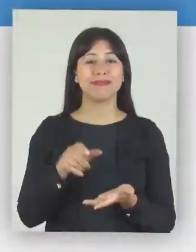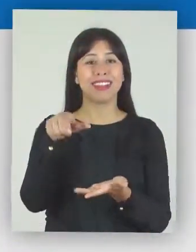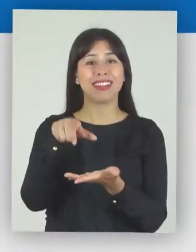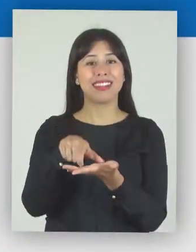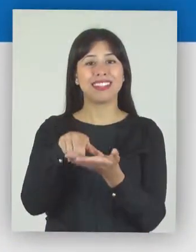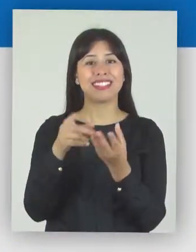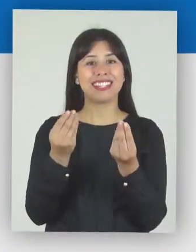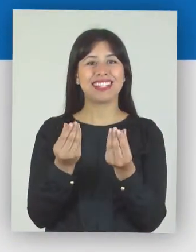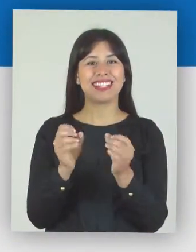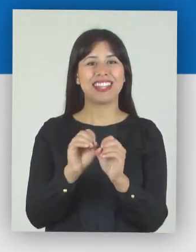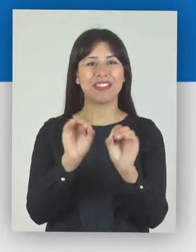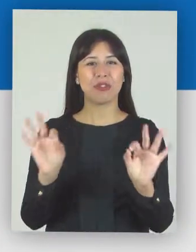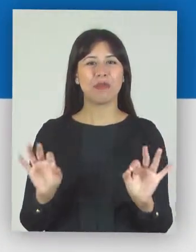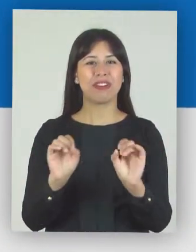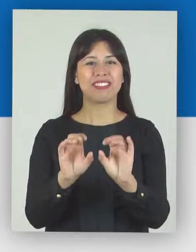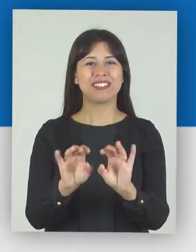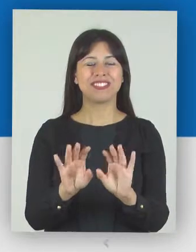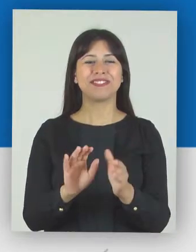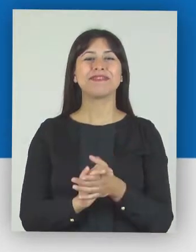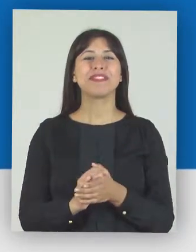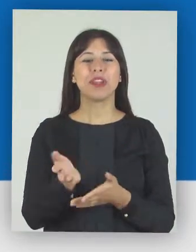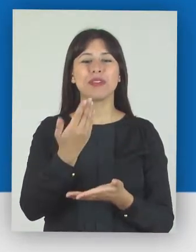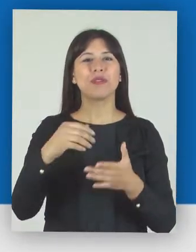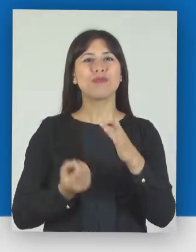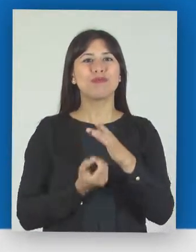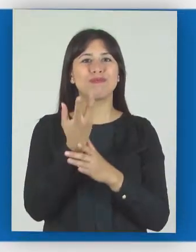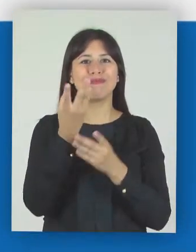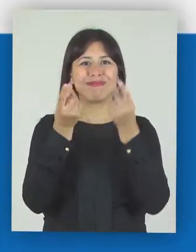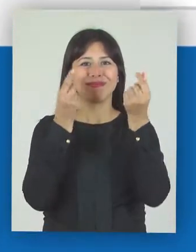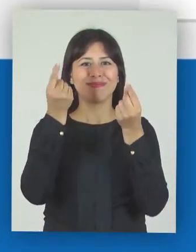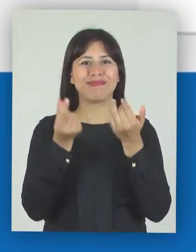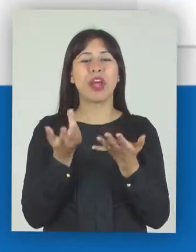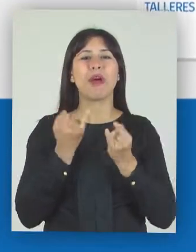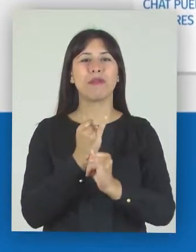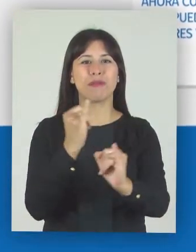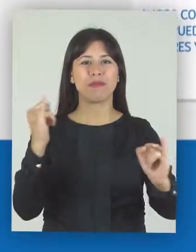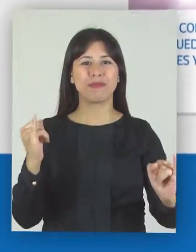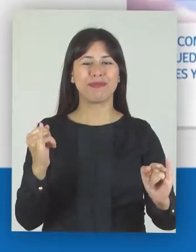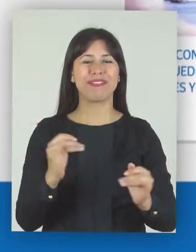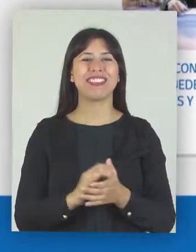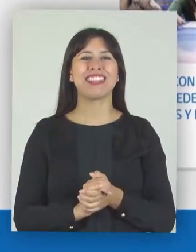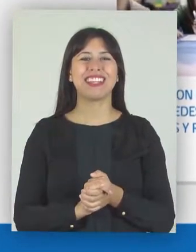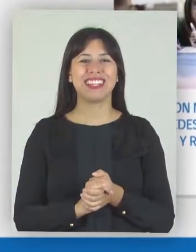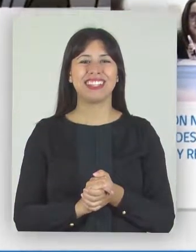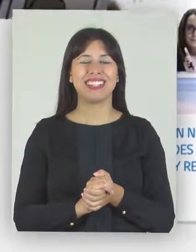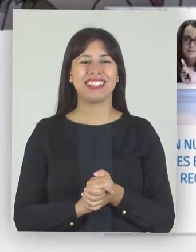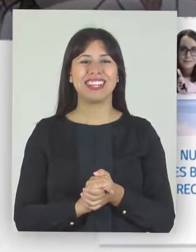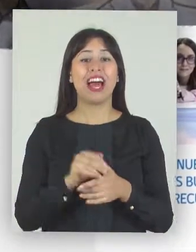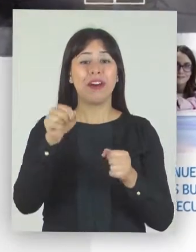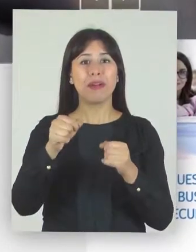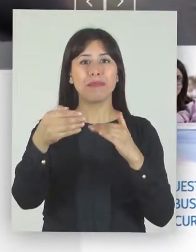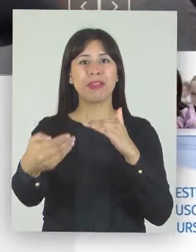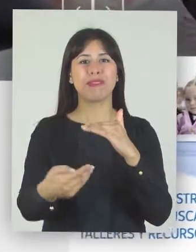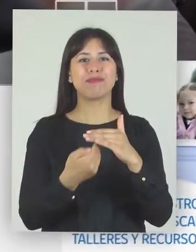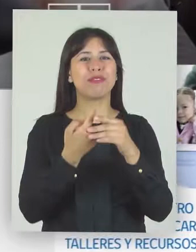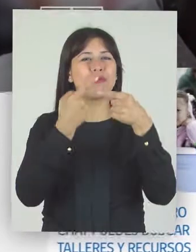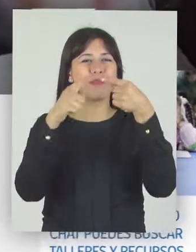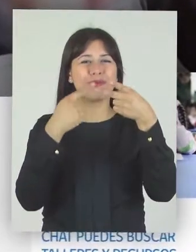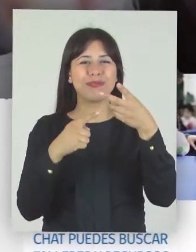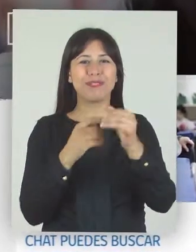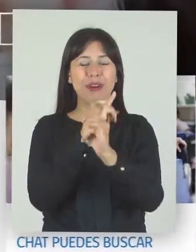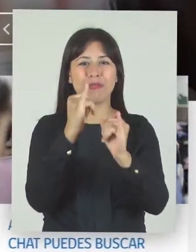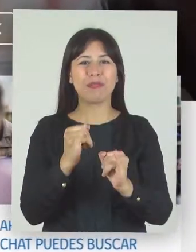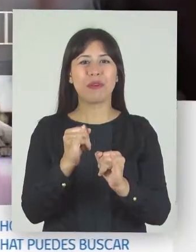En la Agencia de Calidad de la Educación, innovamos la manera de entregar nuestra información. Ahora puedes acceder de distintas maneras a